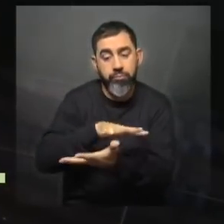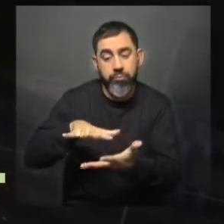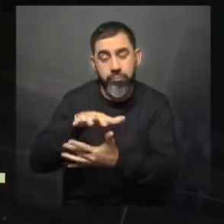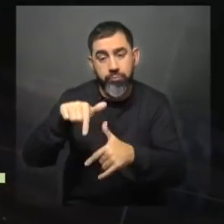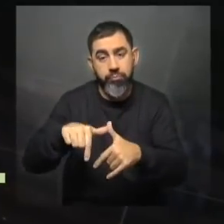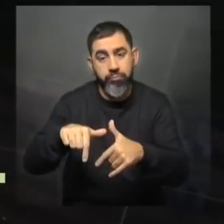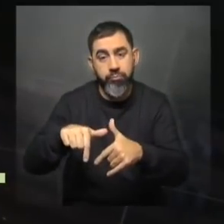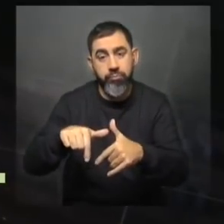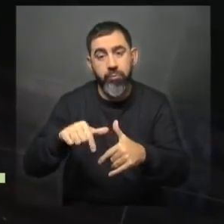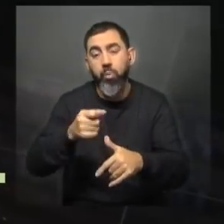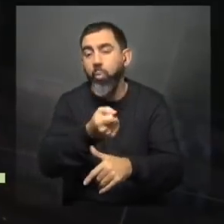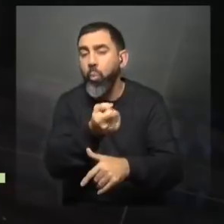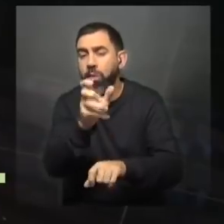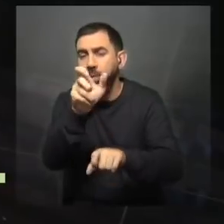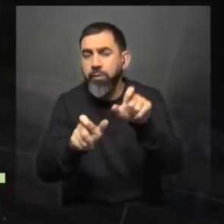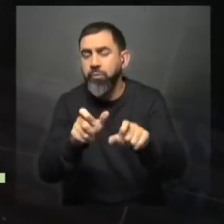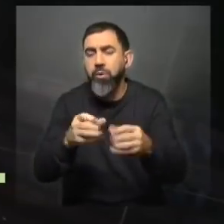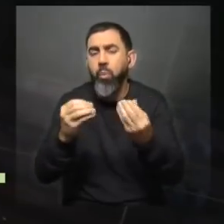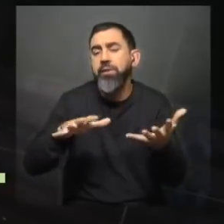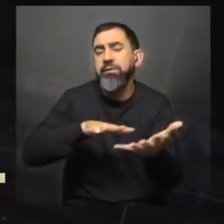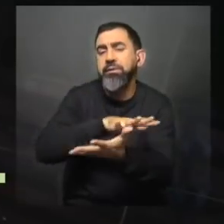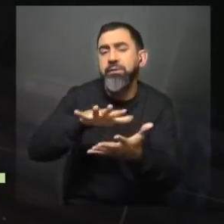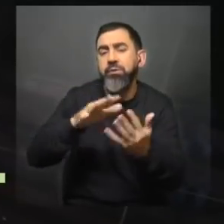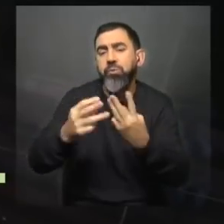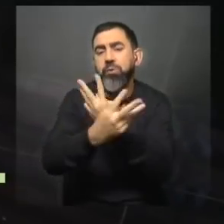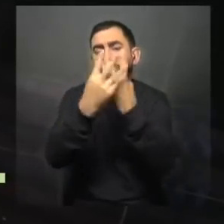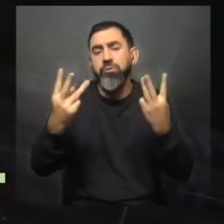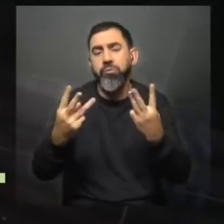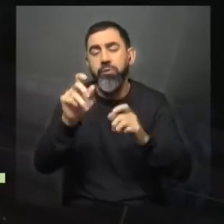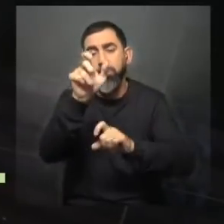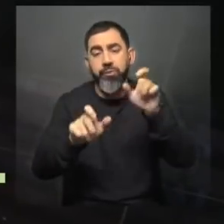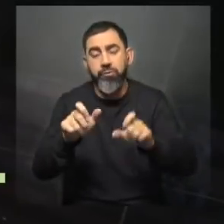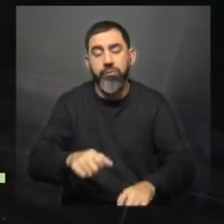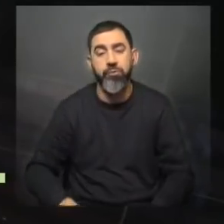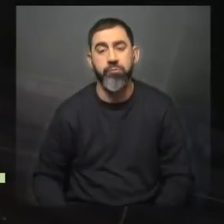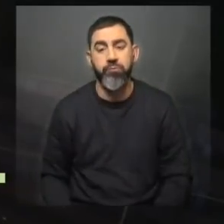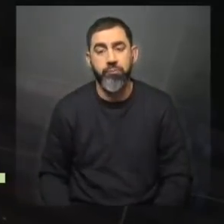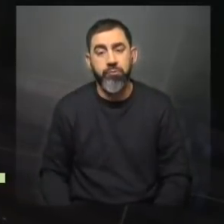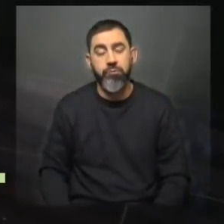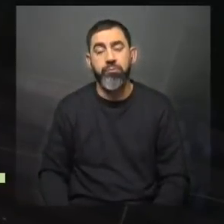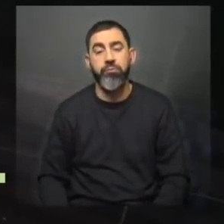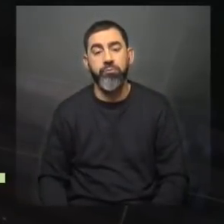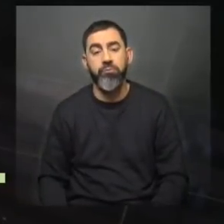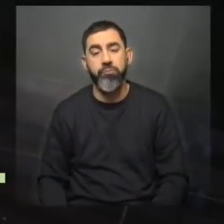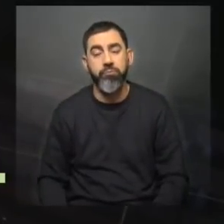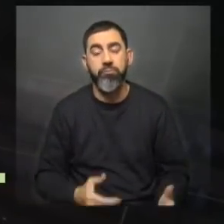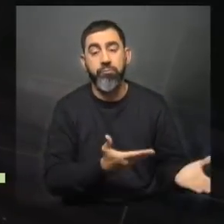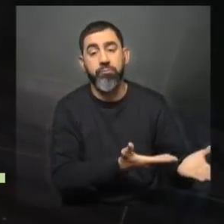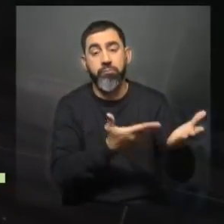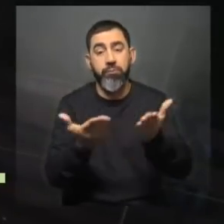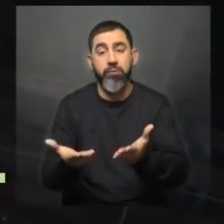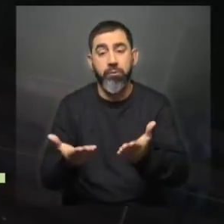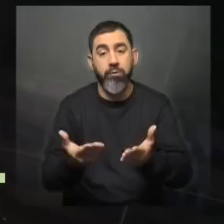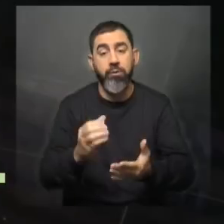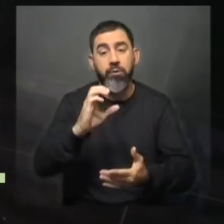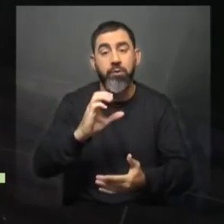casa A cuántas personas atiende Cuál es la realidad de justamente de esas personas que están en situación de vulnerabilidad vamos a recibir a